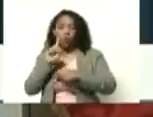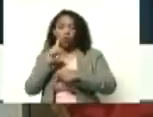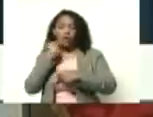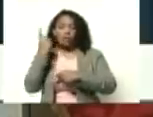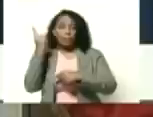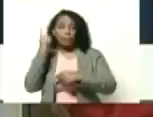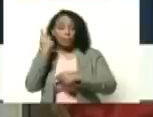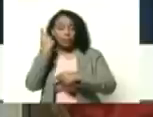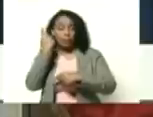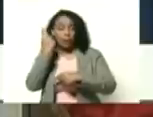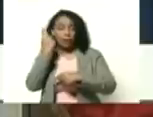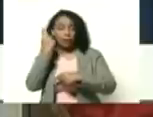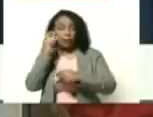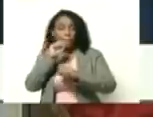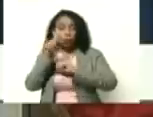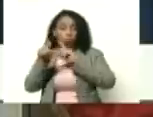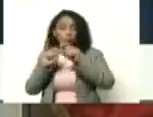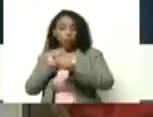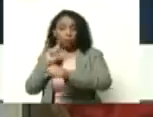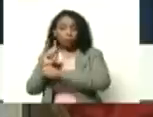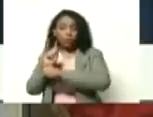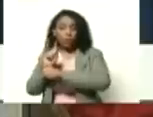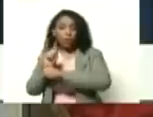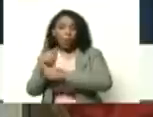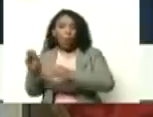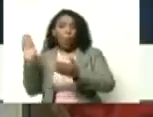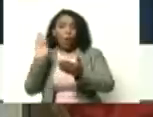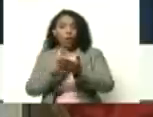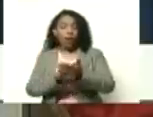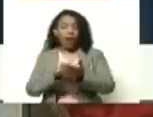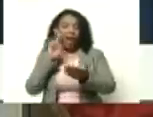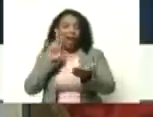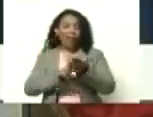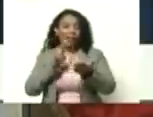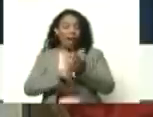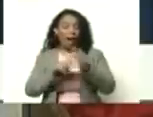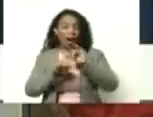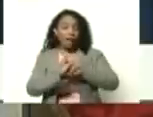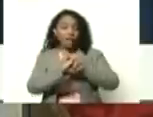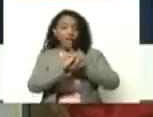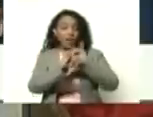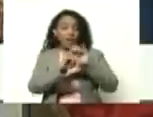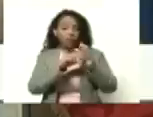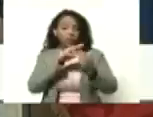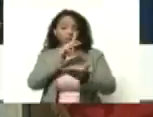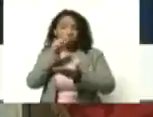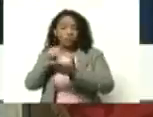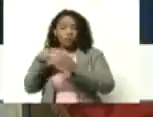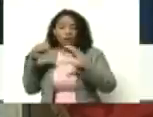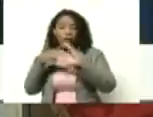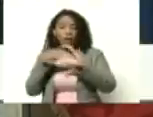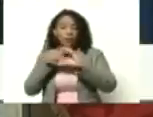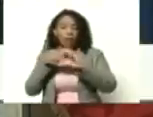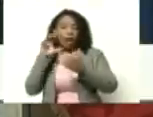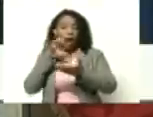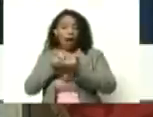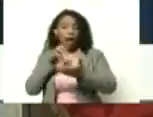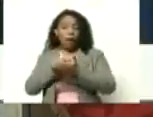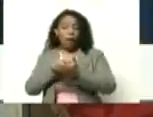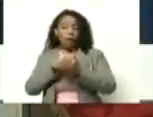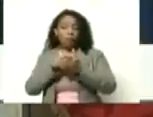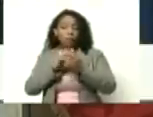primer interrogatorio que se devuelve la verdad fue que se devuelve llega al iniciar agua monta la parafernalia